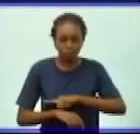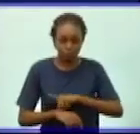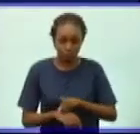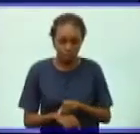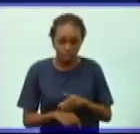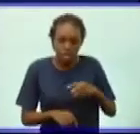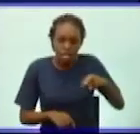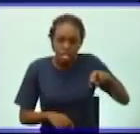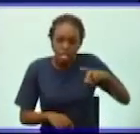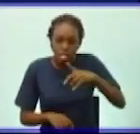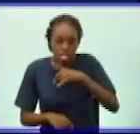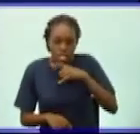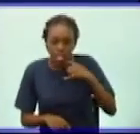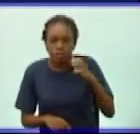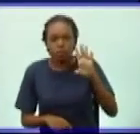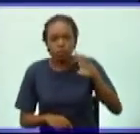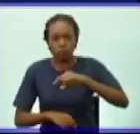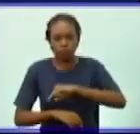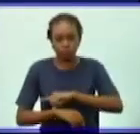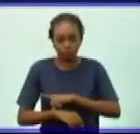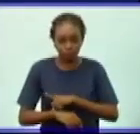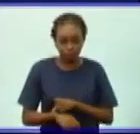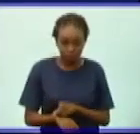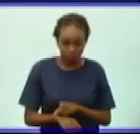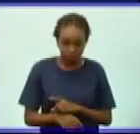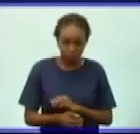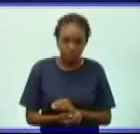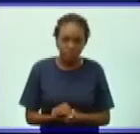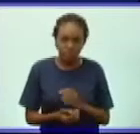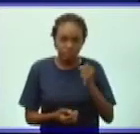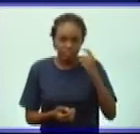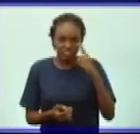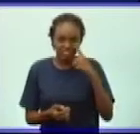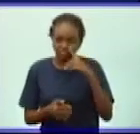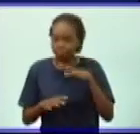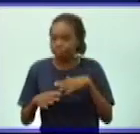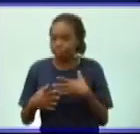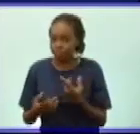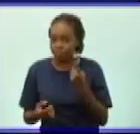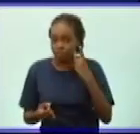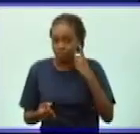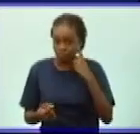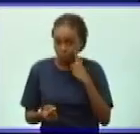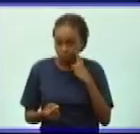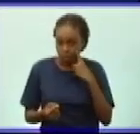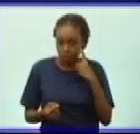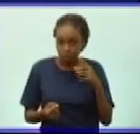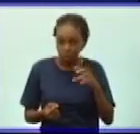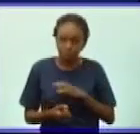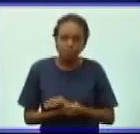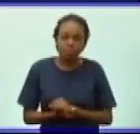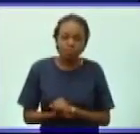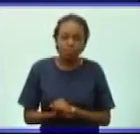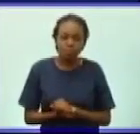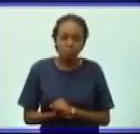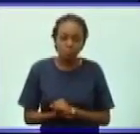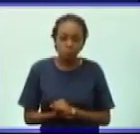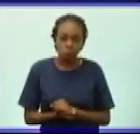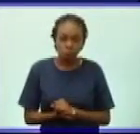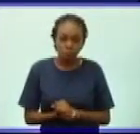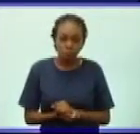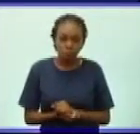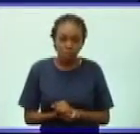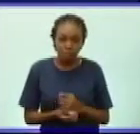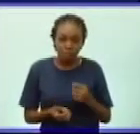despacio en 4 minutos. El resultado, al calcular las dos potencias, veíamos que el valor de la